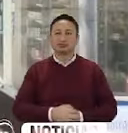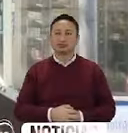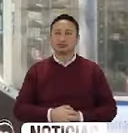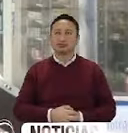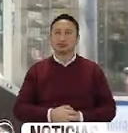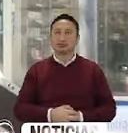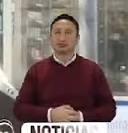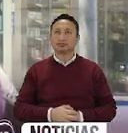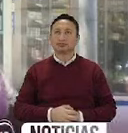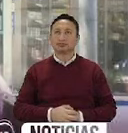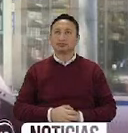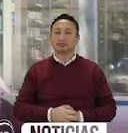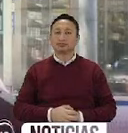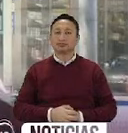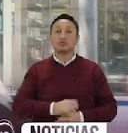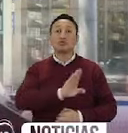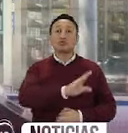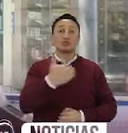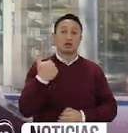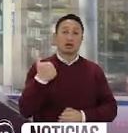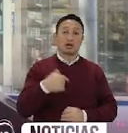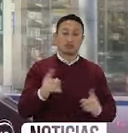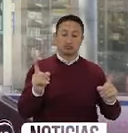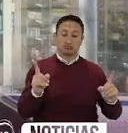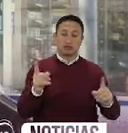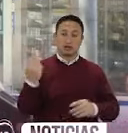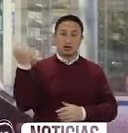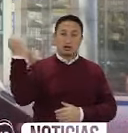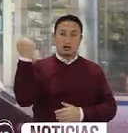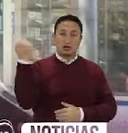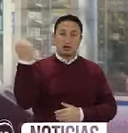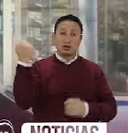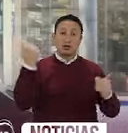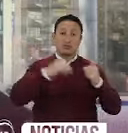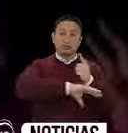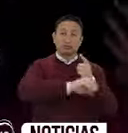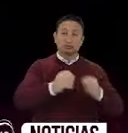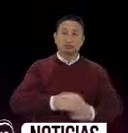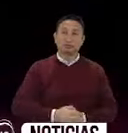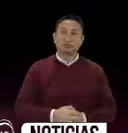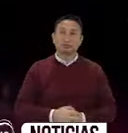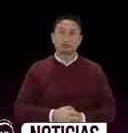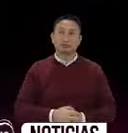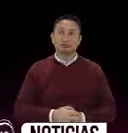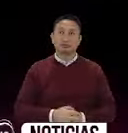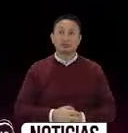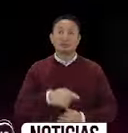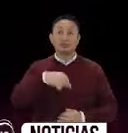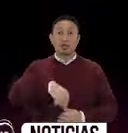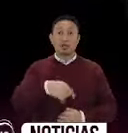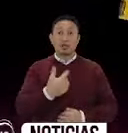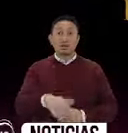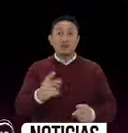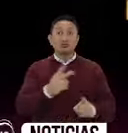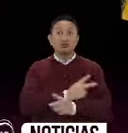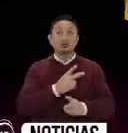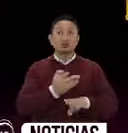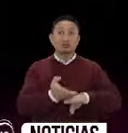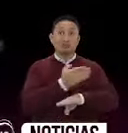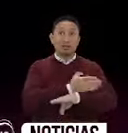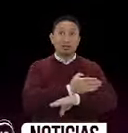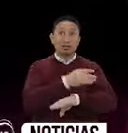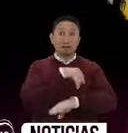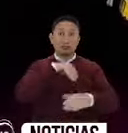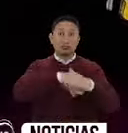Encontramos el arma blanca con lo que realizaron el asalto. Sujetos peligrosos que ya registraban